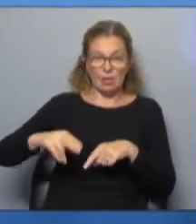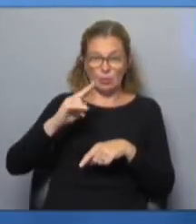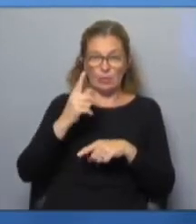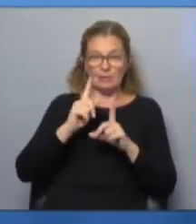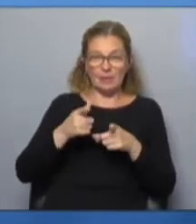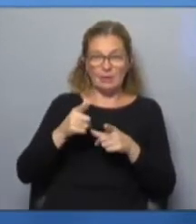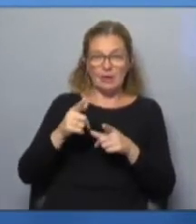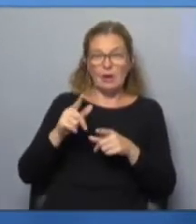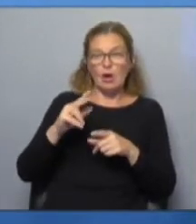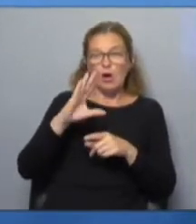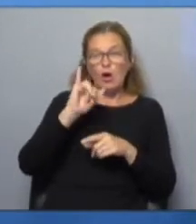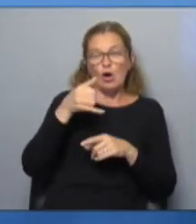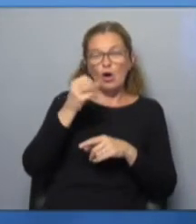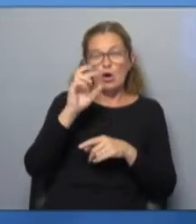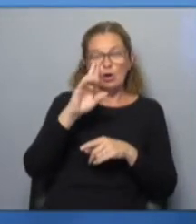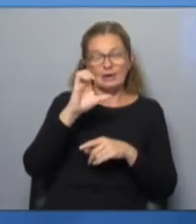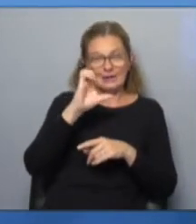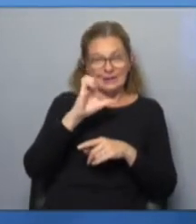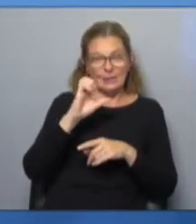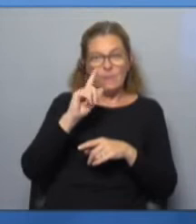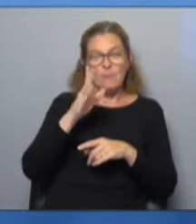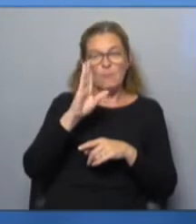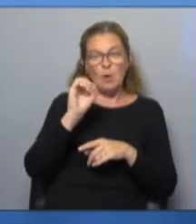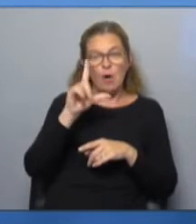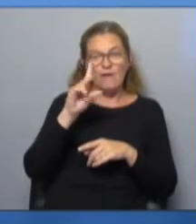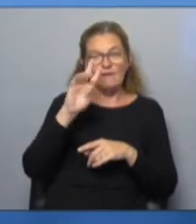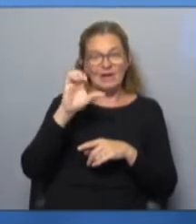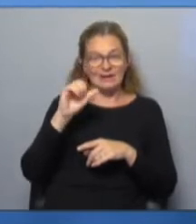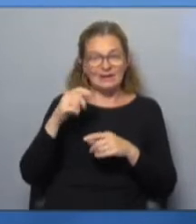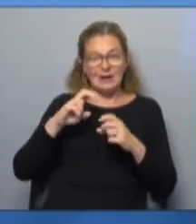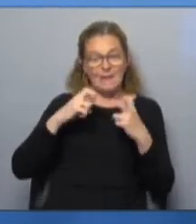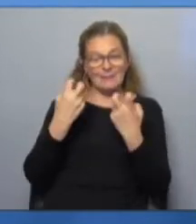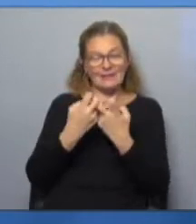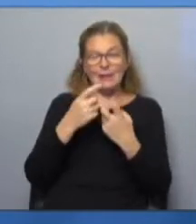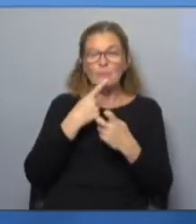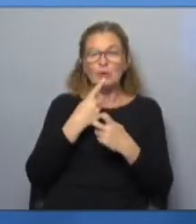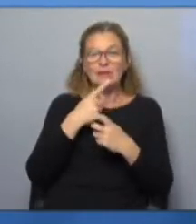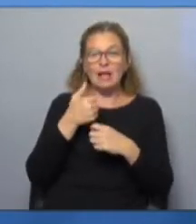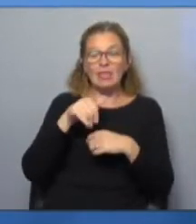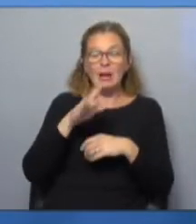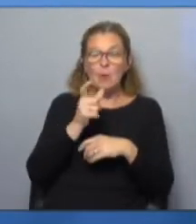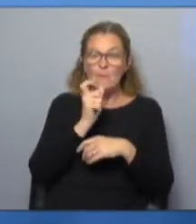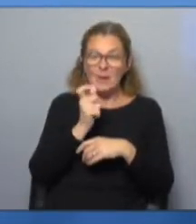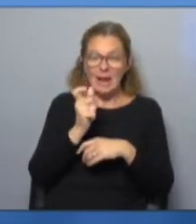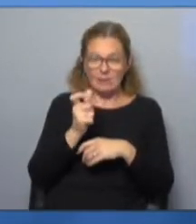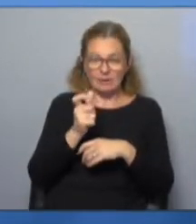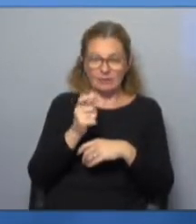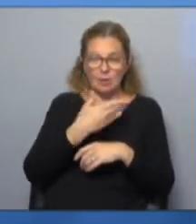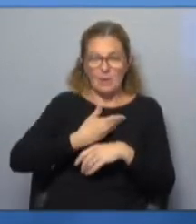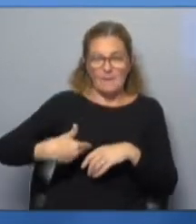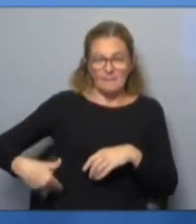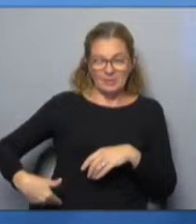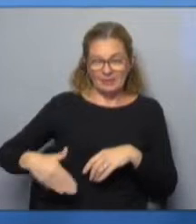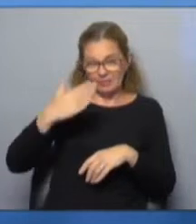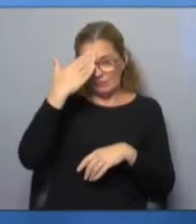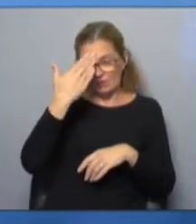Jorge Polgar quien es asesor de las bancadas e integrante de la mesa política los dejamos con las palabras de Fernando Pereira luego